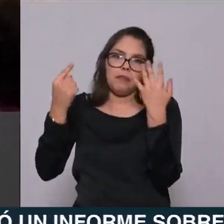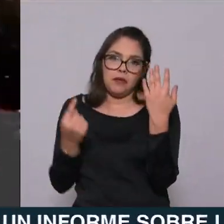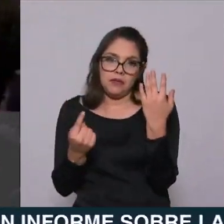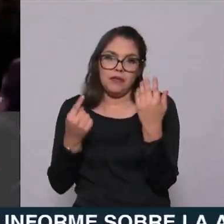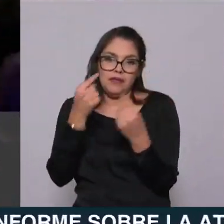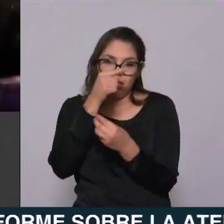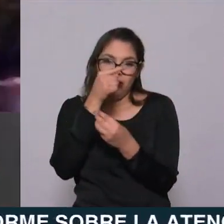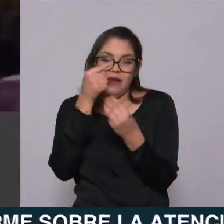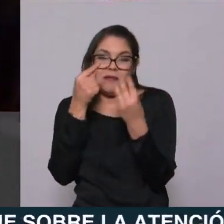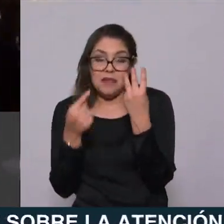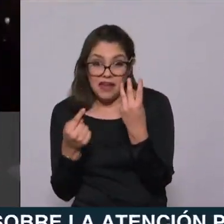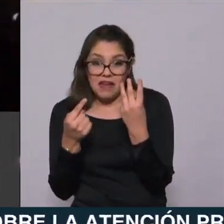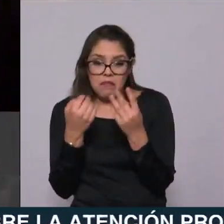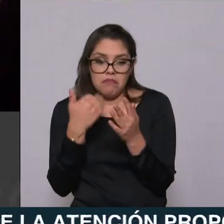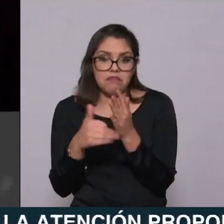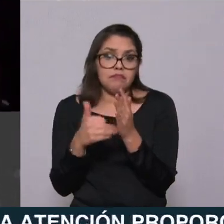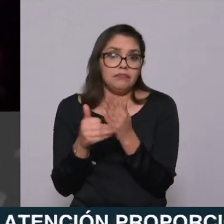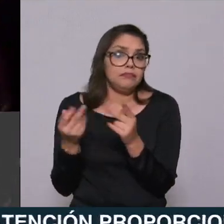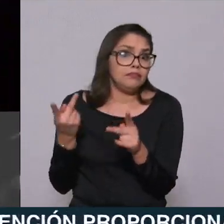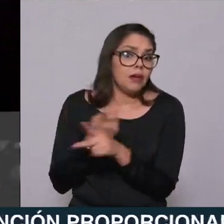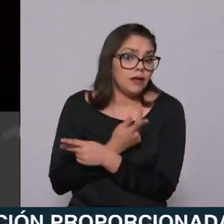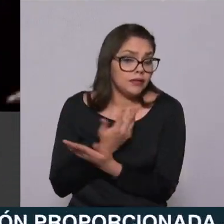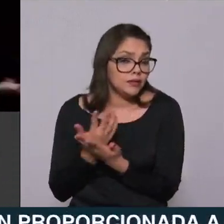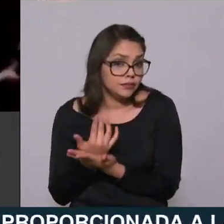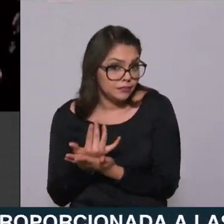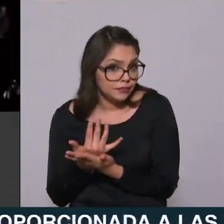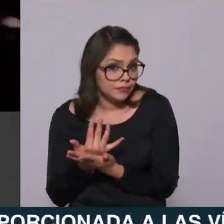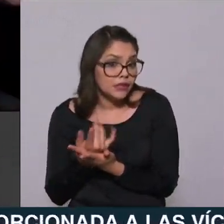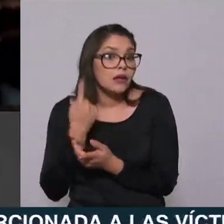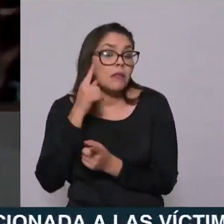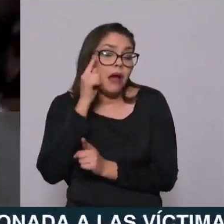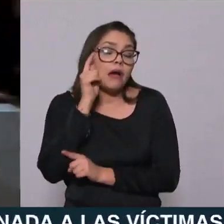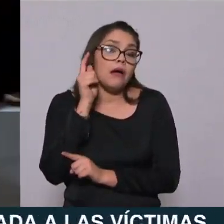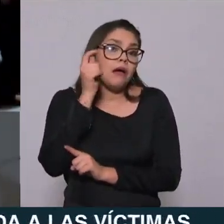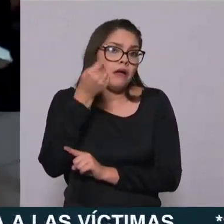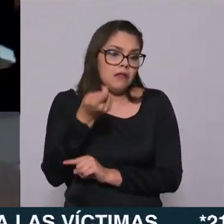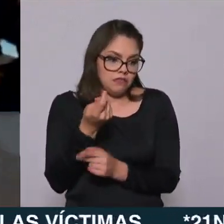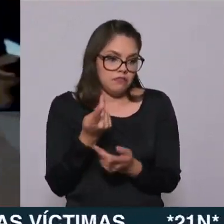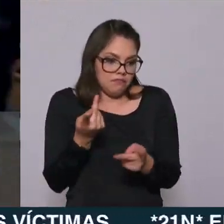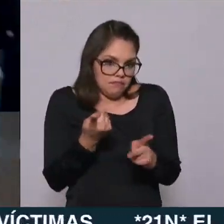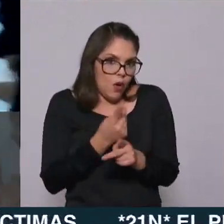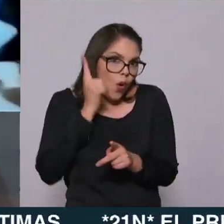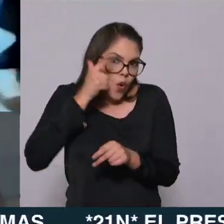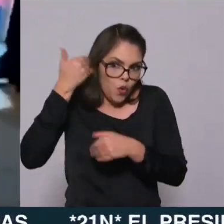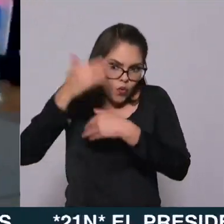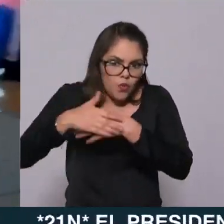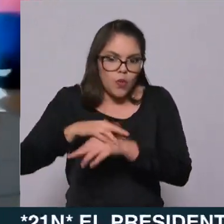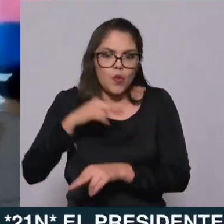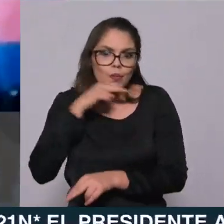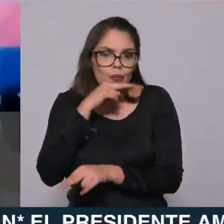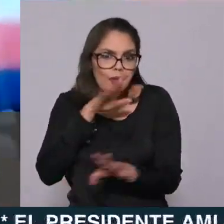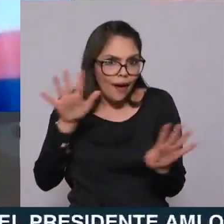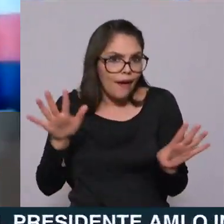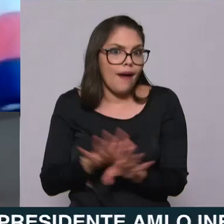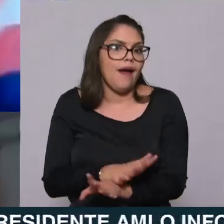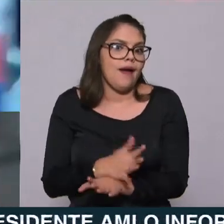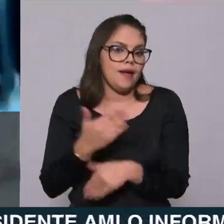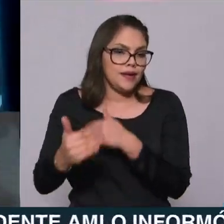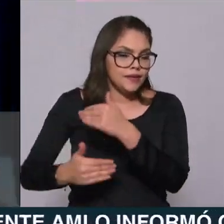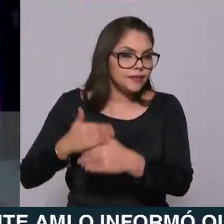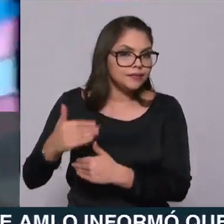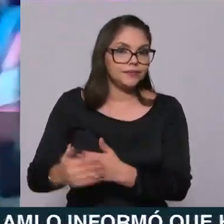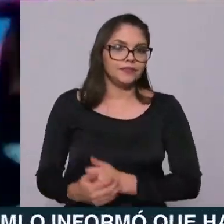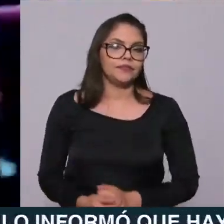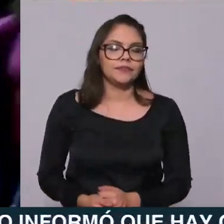estos puntitos pendientes en la agenda para, pues bueno, que ocurra algo, que ocurra un cambio, ¿no? Gerardo, en la